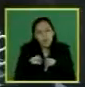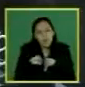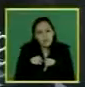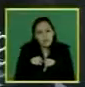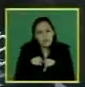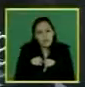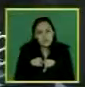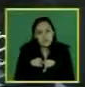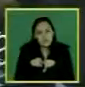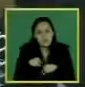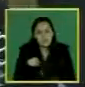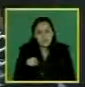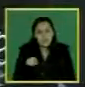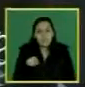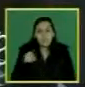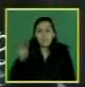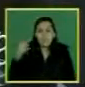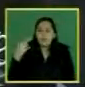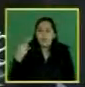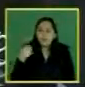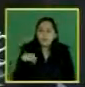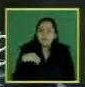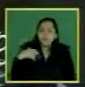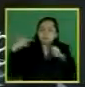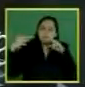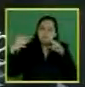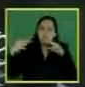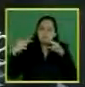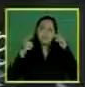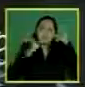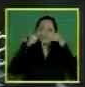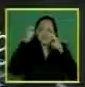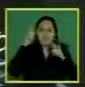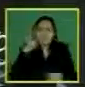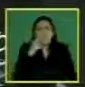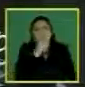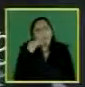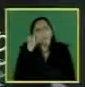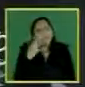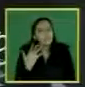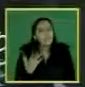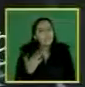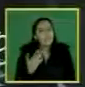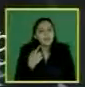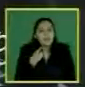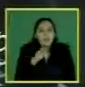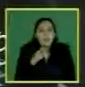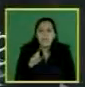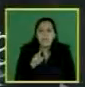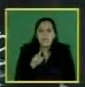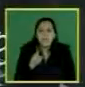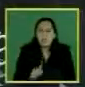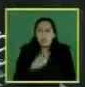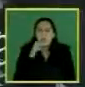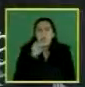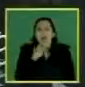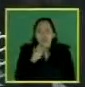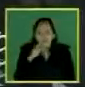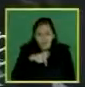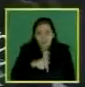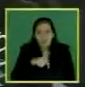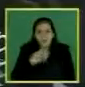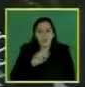entonces, él me vio a mí viendo el cuadro de Páez. Y entonces, me pregunta, ¿qué opinas tú? Y yo le digo, ese es el primer ADECO que hubo en Venezuela,